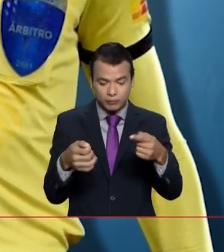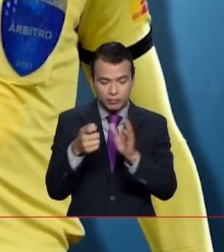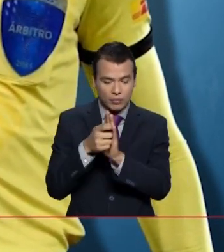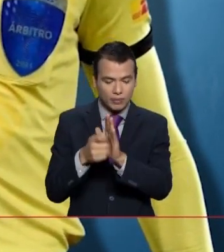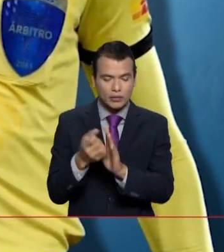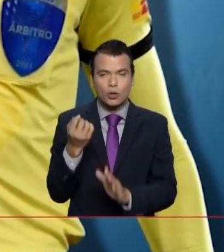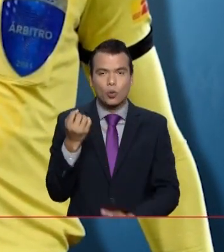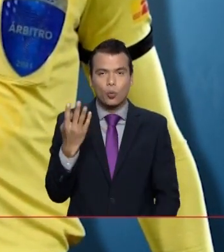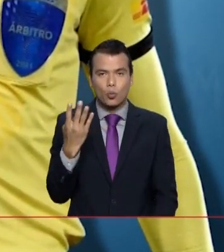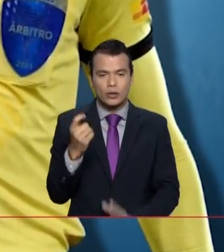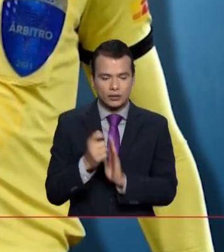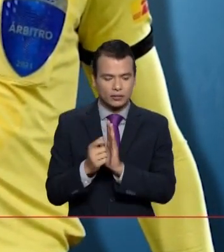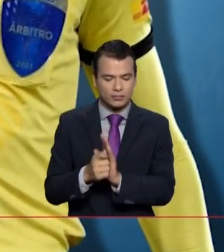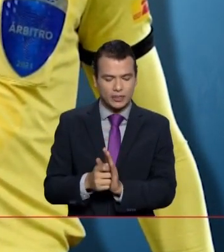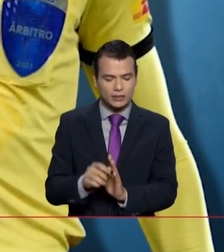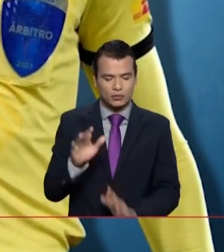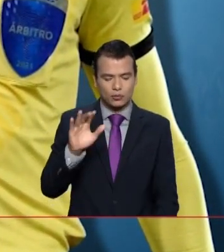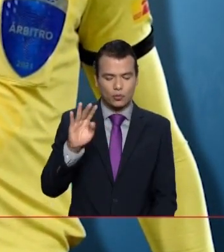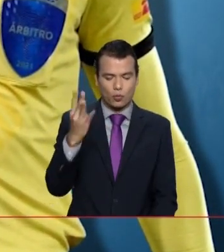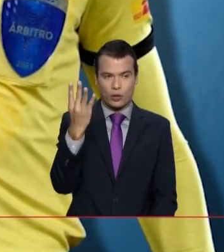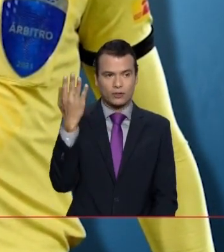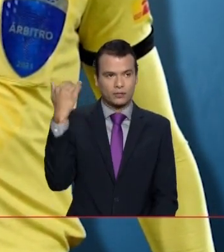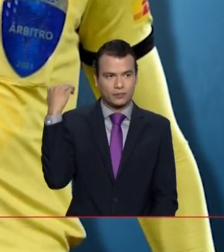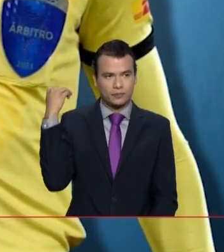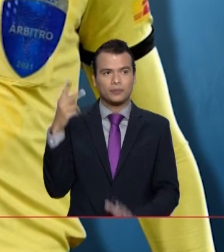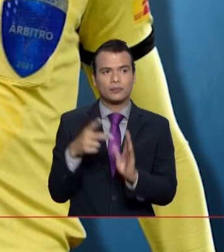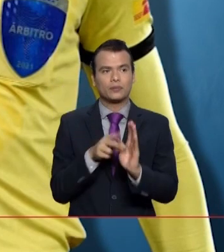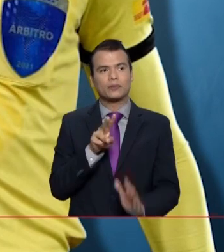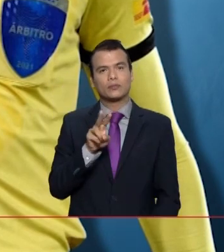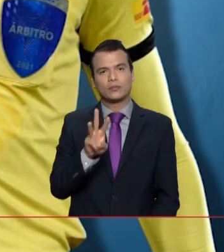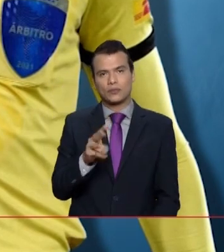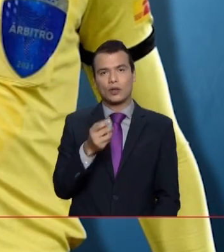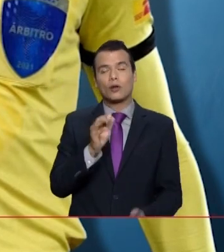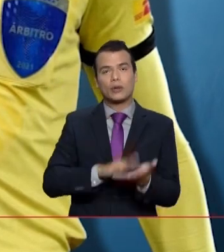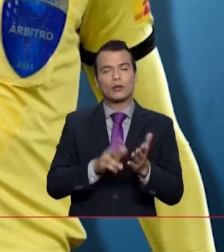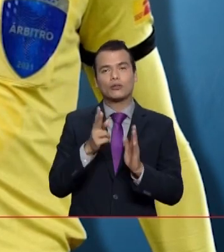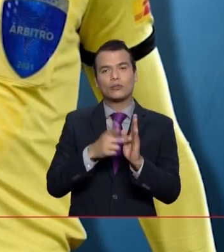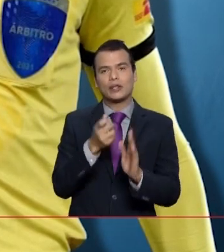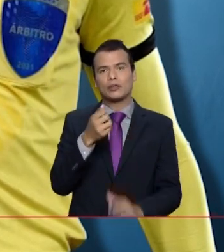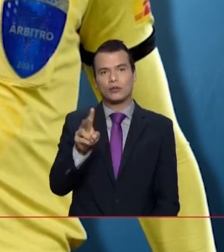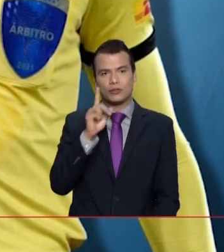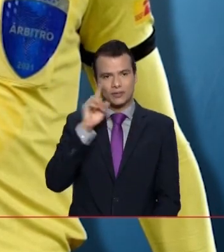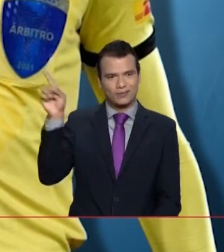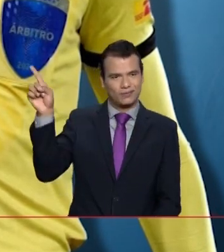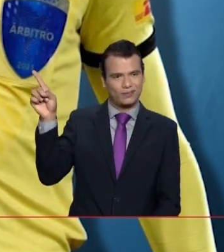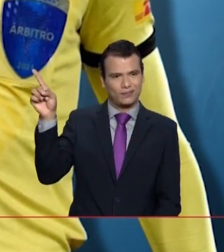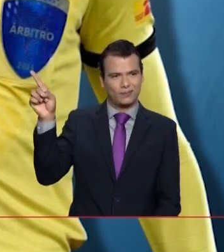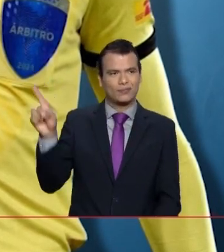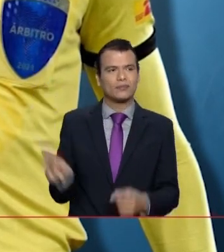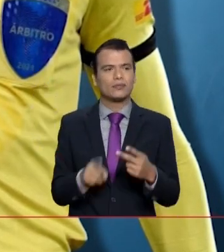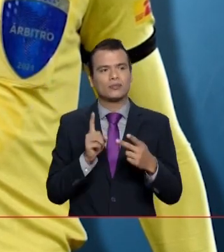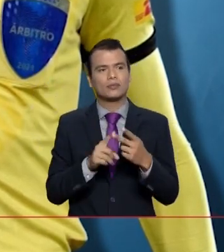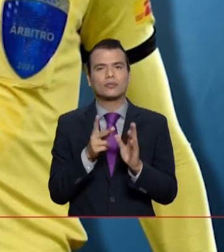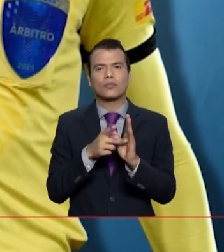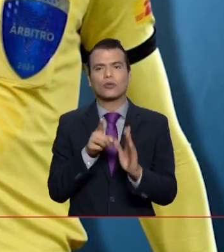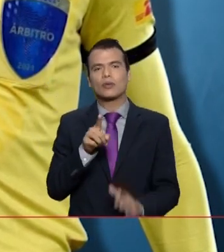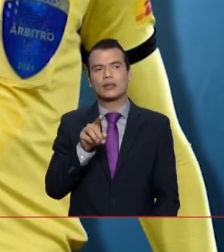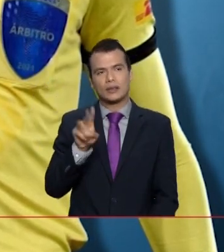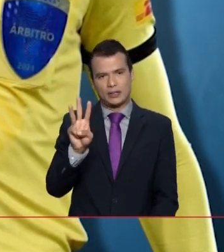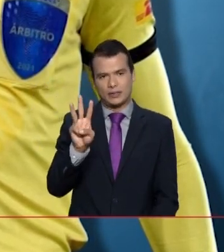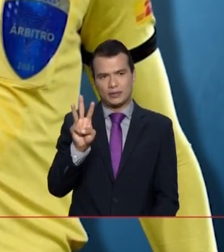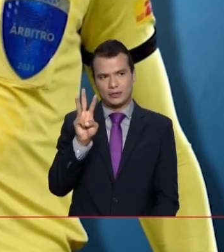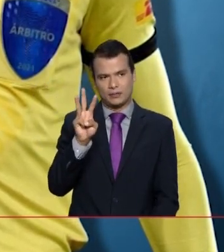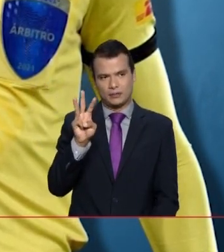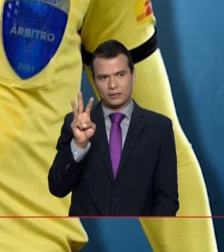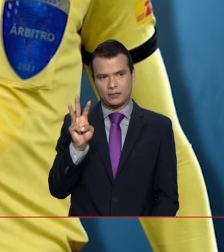Estuvo en el 2012 frente a Corinthians, ganó 2-0 en ese momento Corinthians al Boca Juniors. En el 2013 entre Atlético